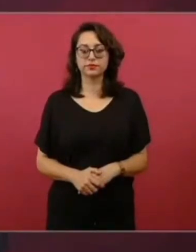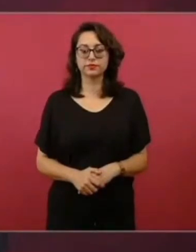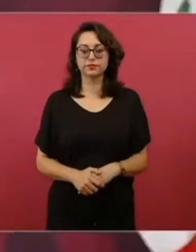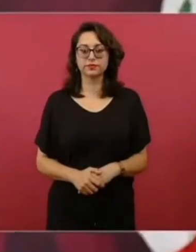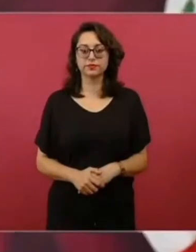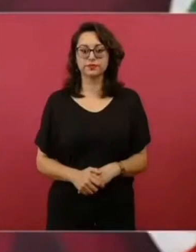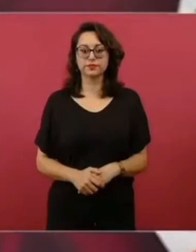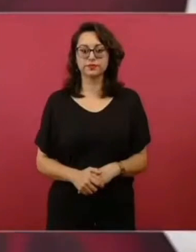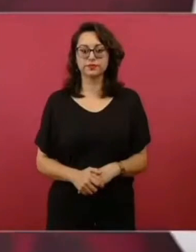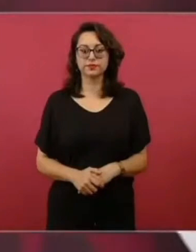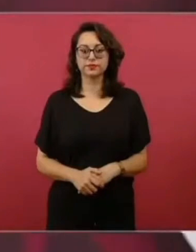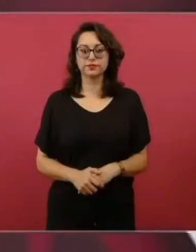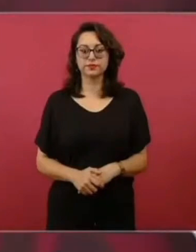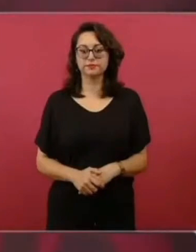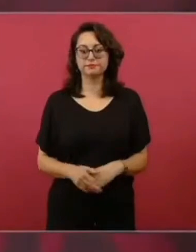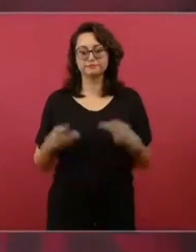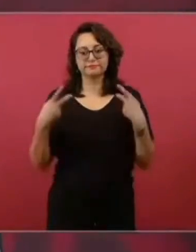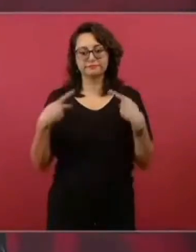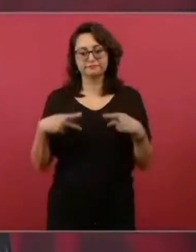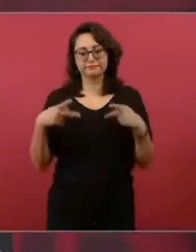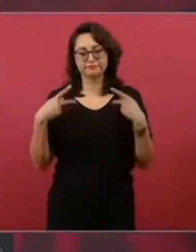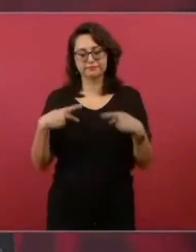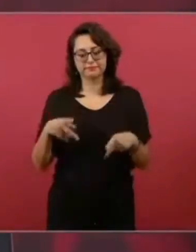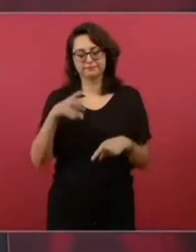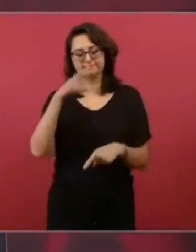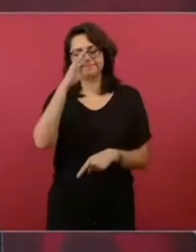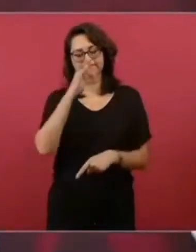por respeto al difunto,